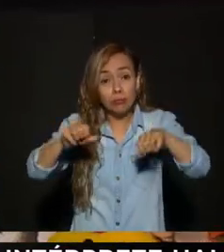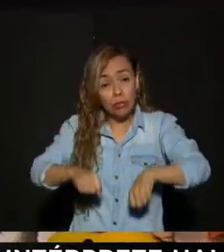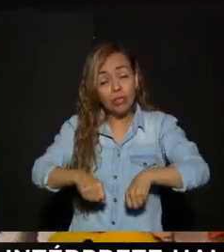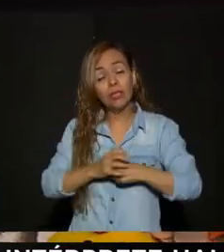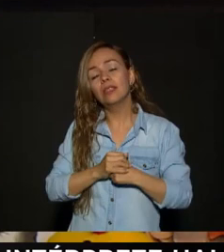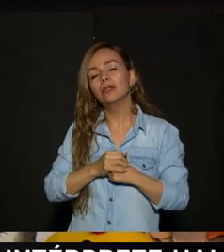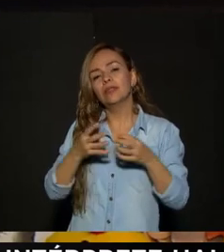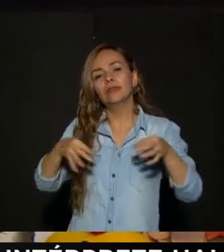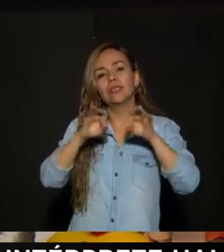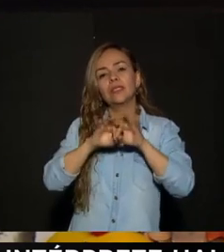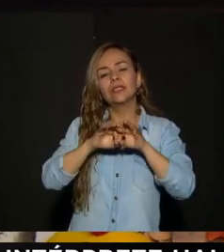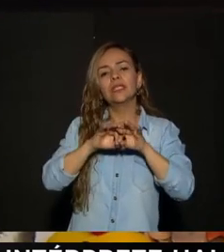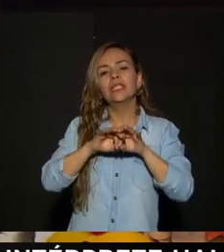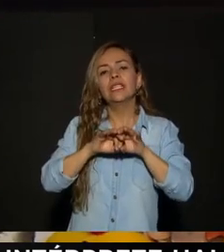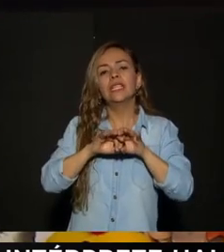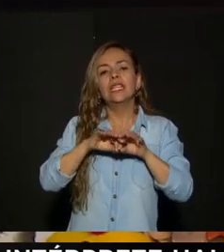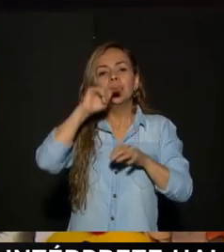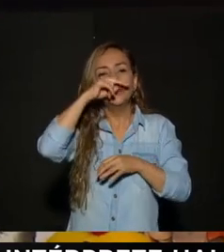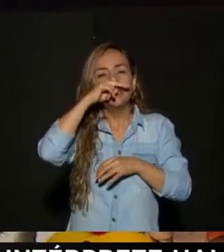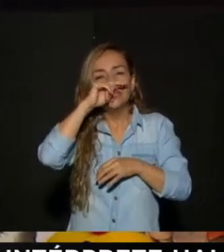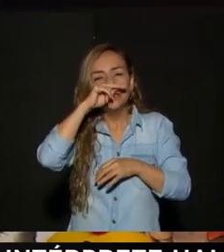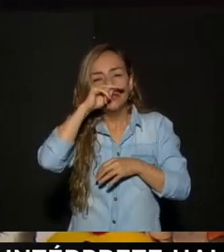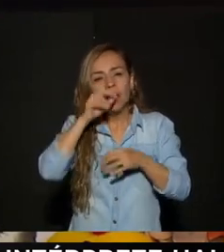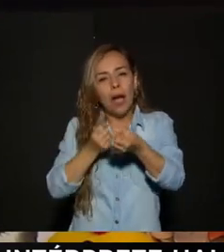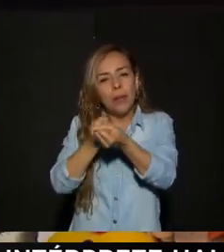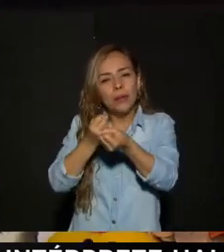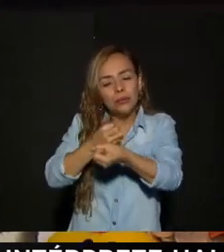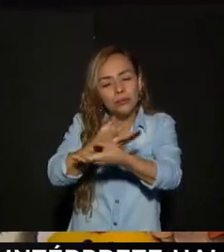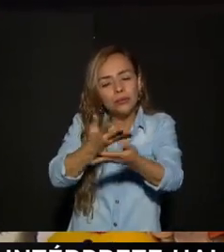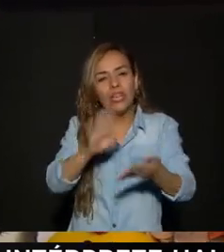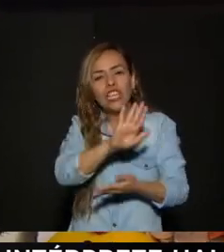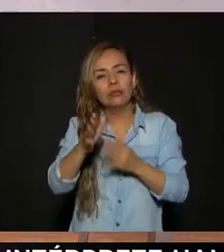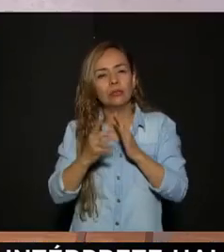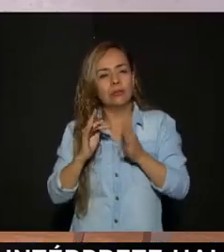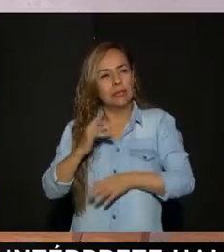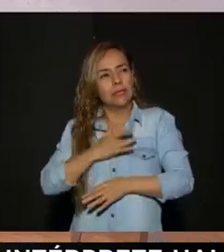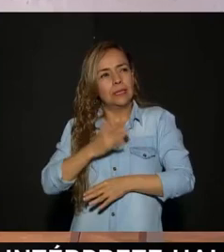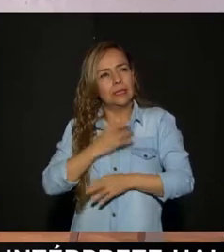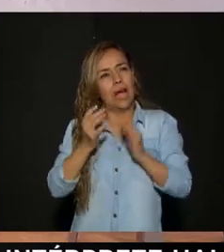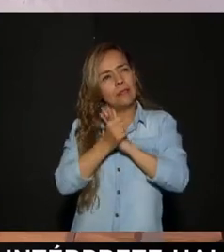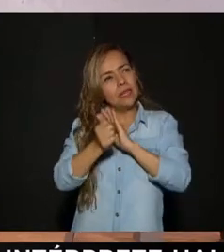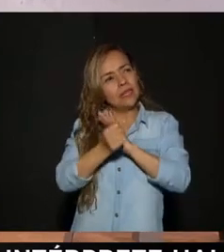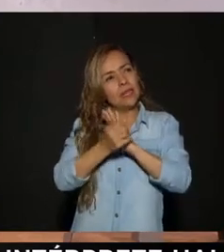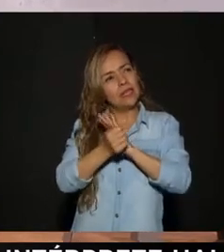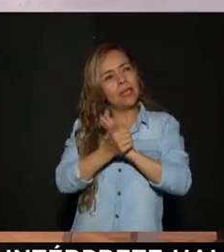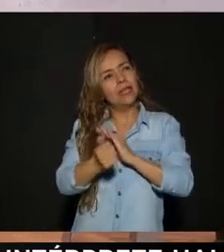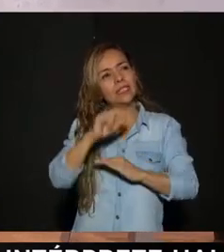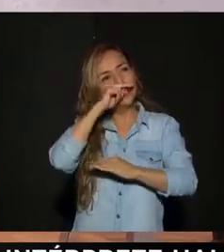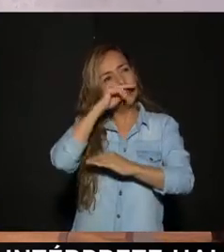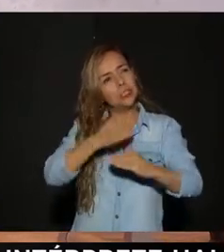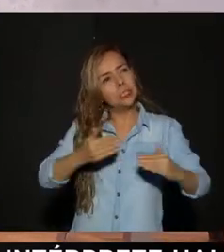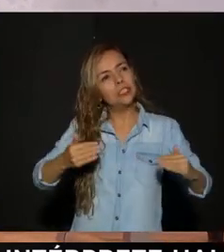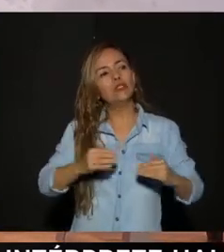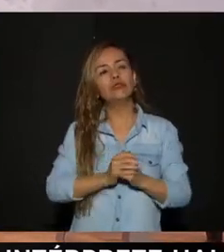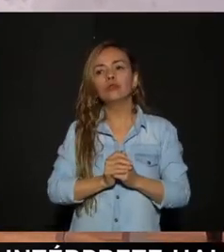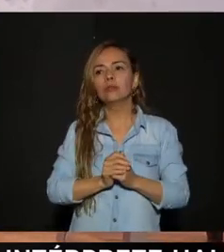importante desarrollar ciertas habilidades en nuestros niños y niñas como esas experiencias científicas desde tan pequeños. Los niños y las niñas